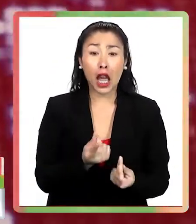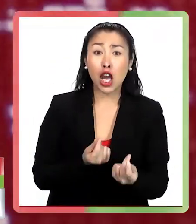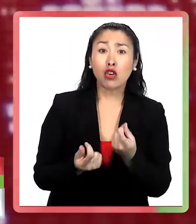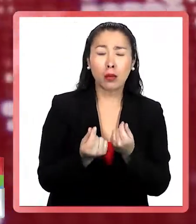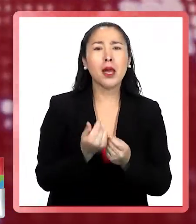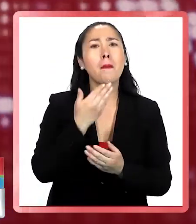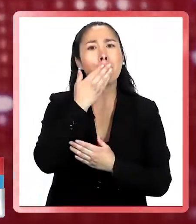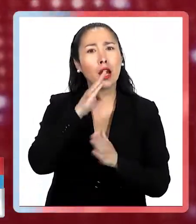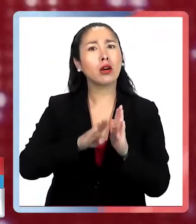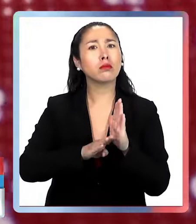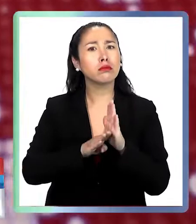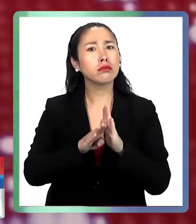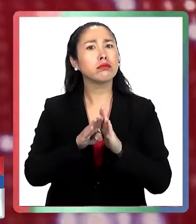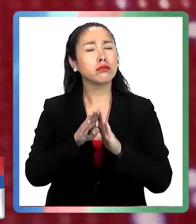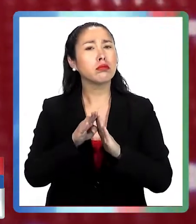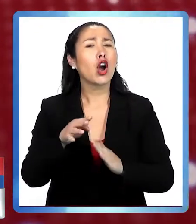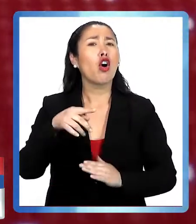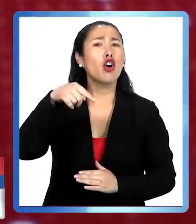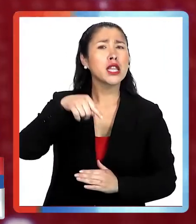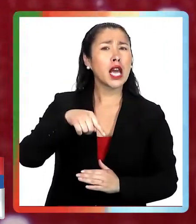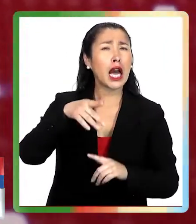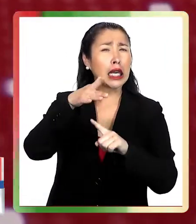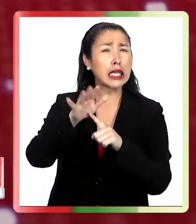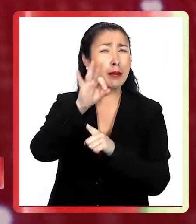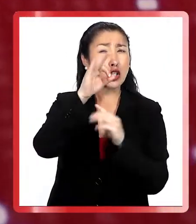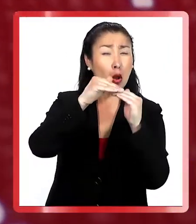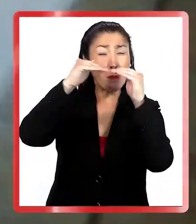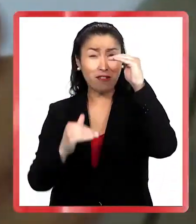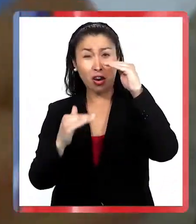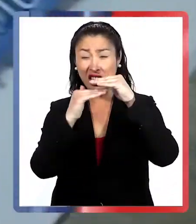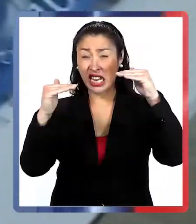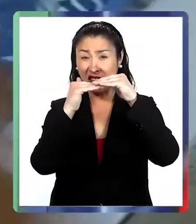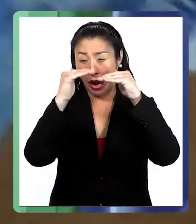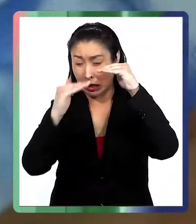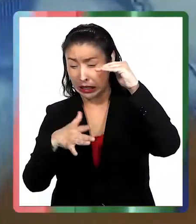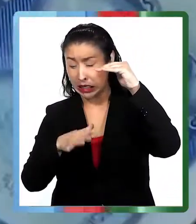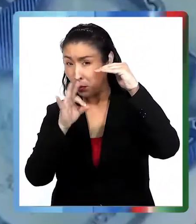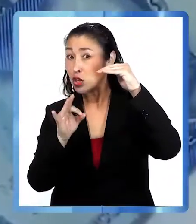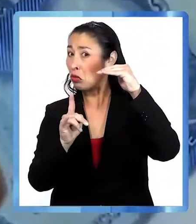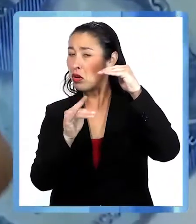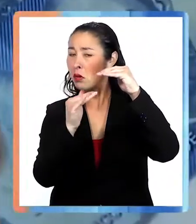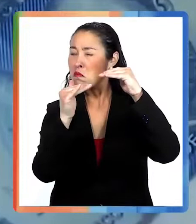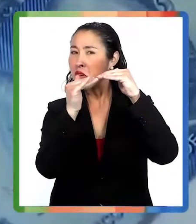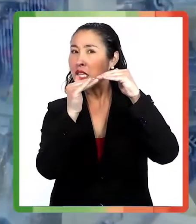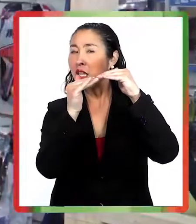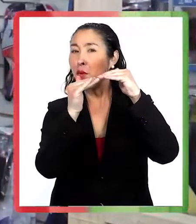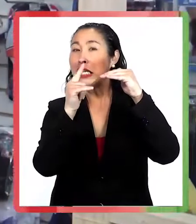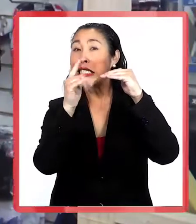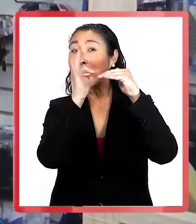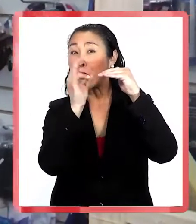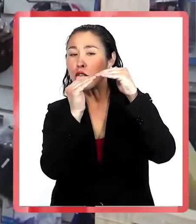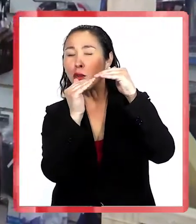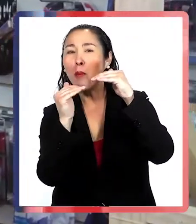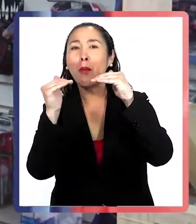se ha recuperado. Hoy día no estamos 15% por abajo del nivel previo a la pandemia, estamos 7%